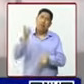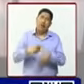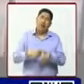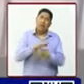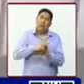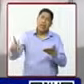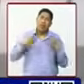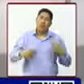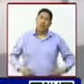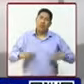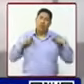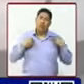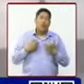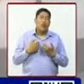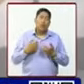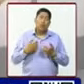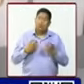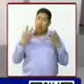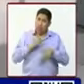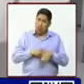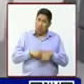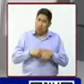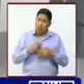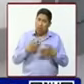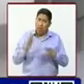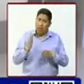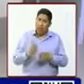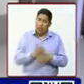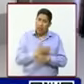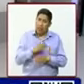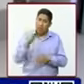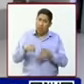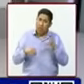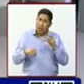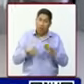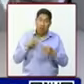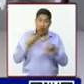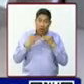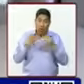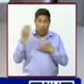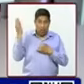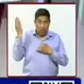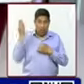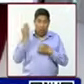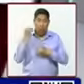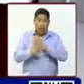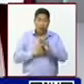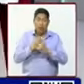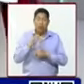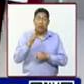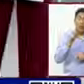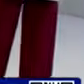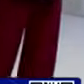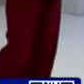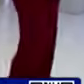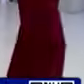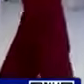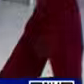de este hecho? ¿Hemos avanzado o hemos retrocedido? Se lo contamos a continuación en el informe de la Red de Noticias Salvavisión de la que formamos